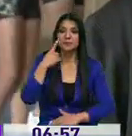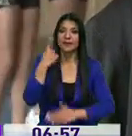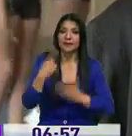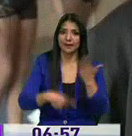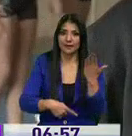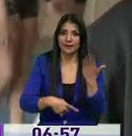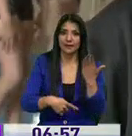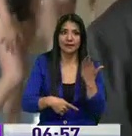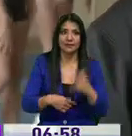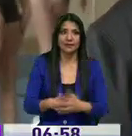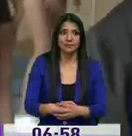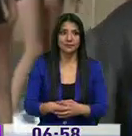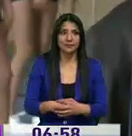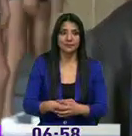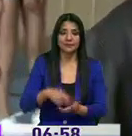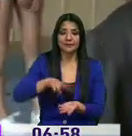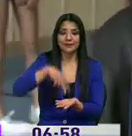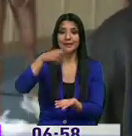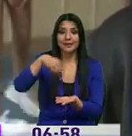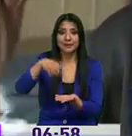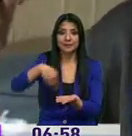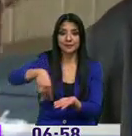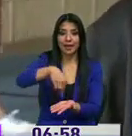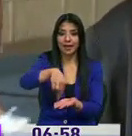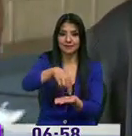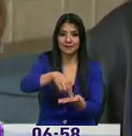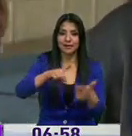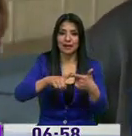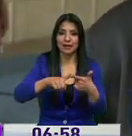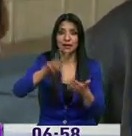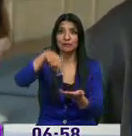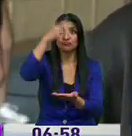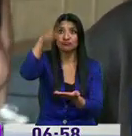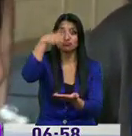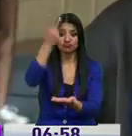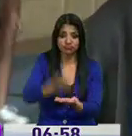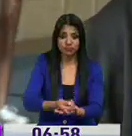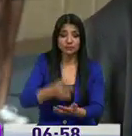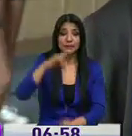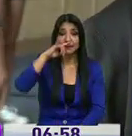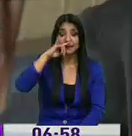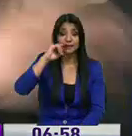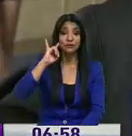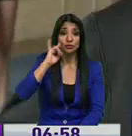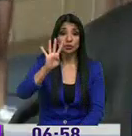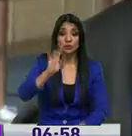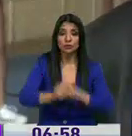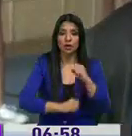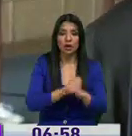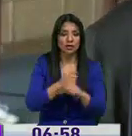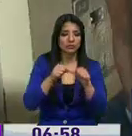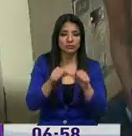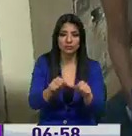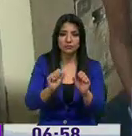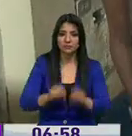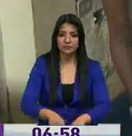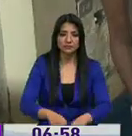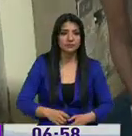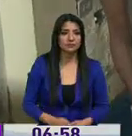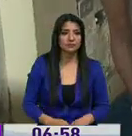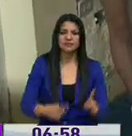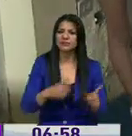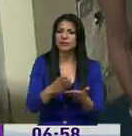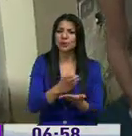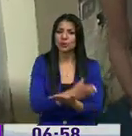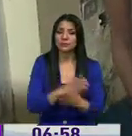modalidad de gimnasia olímpica cheerleader y trampolinismo son para niños desde los 4 años en adelante este curso